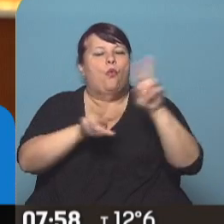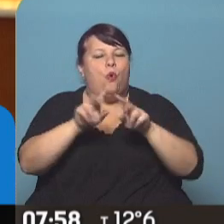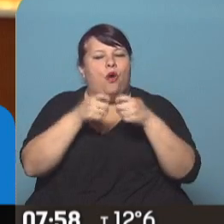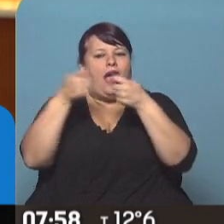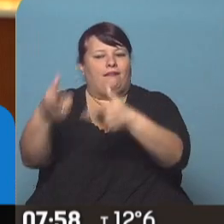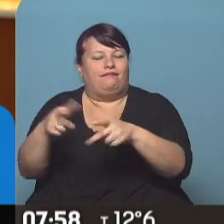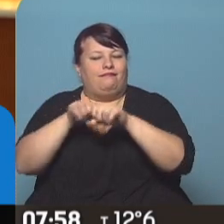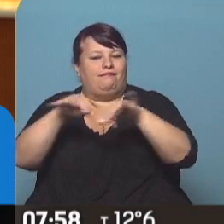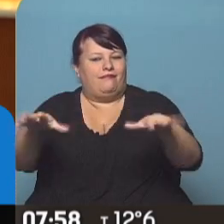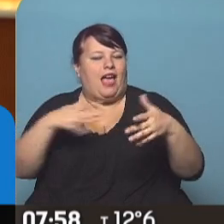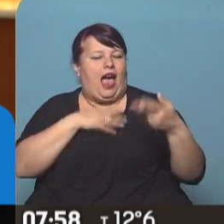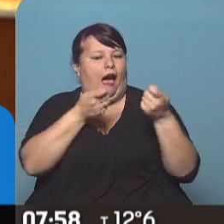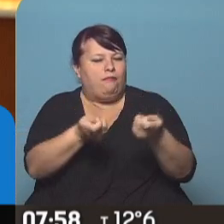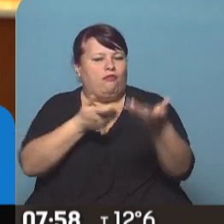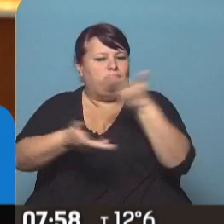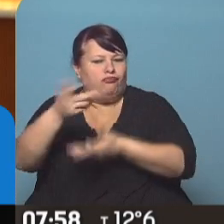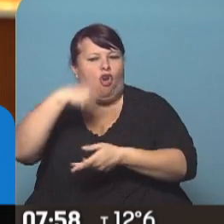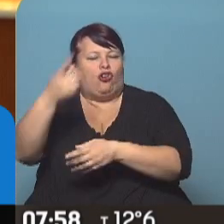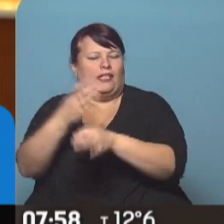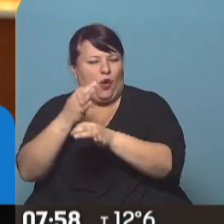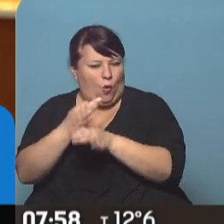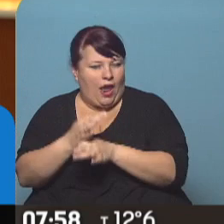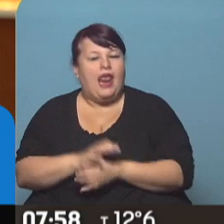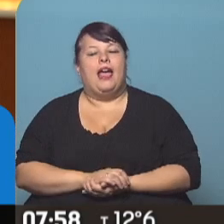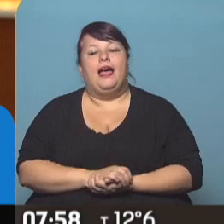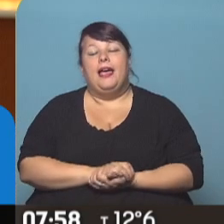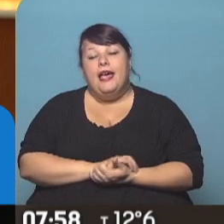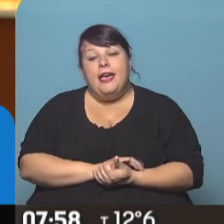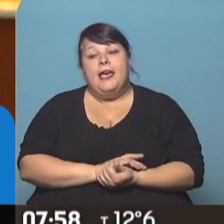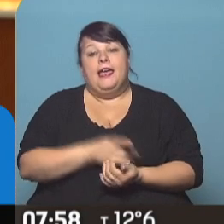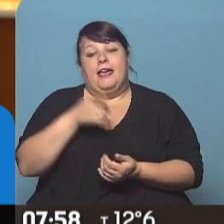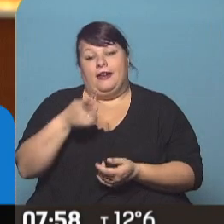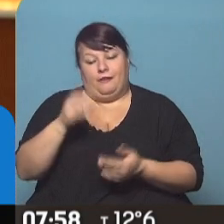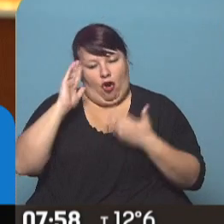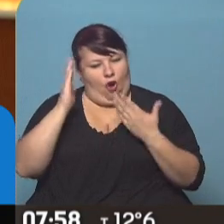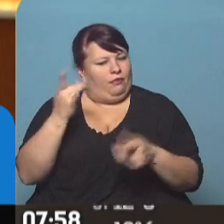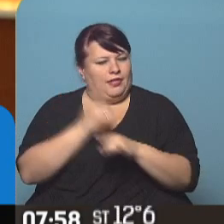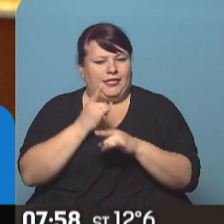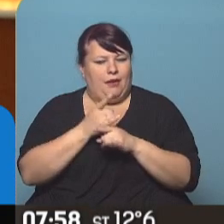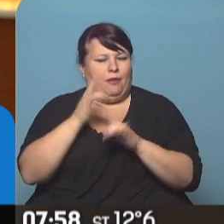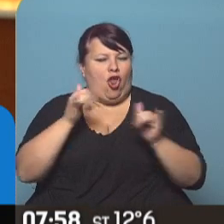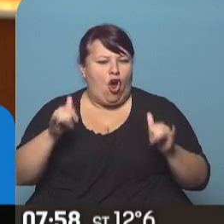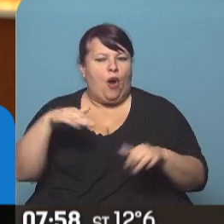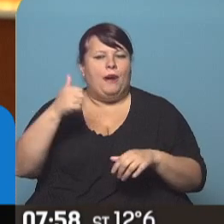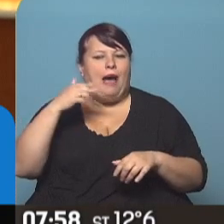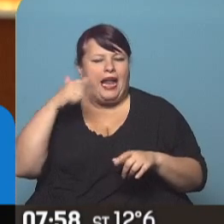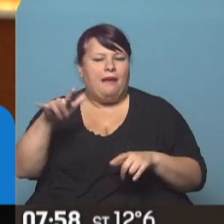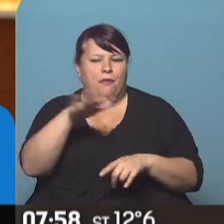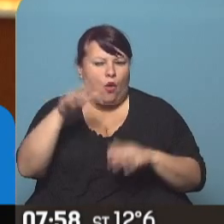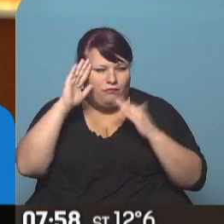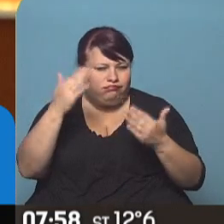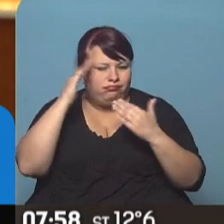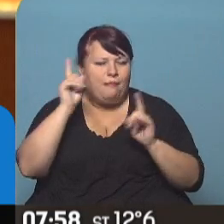transmitir esa solidaridad con otras con otras escuelas hay un recuerdo permanente de los chicos y de marianna en ese lugar